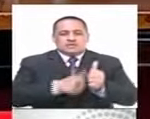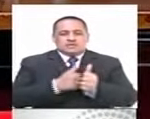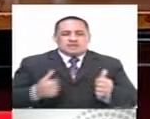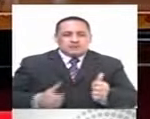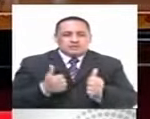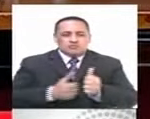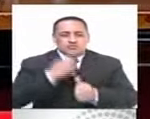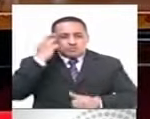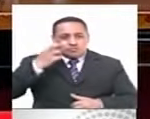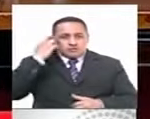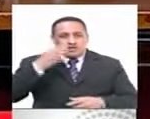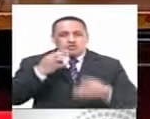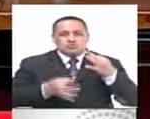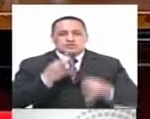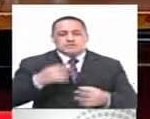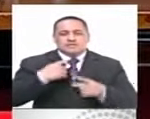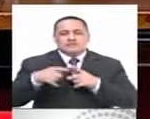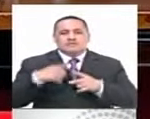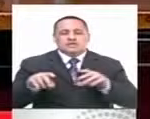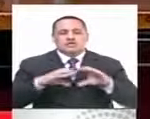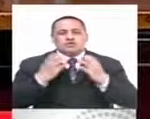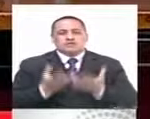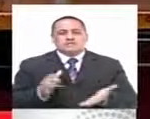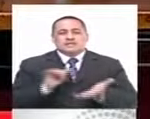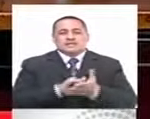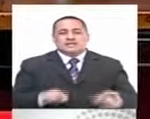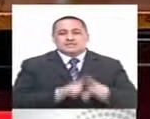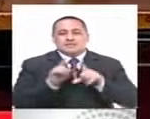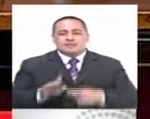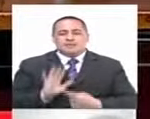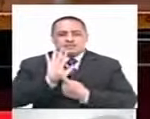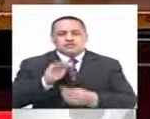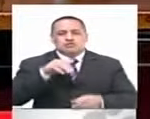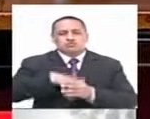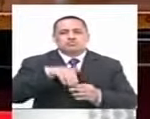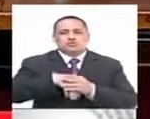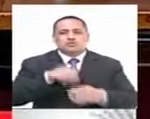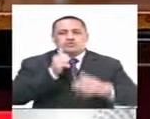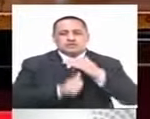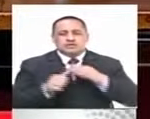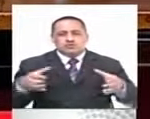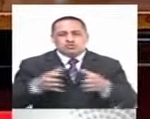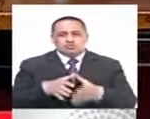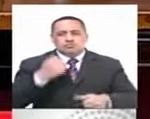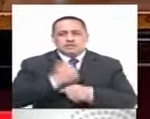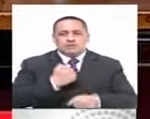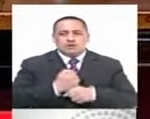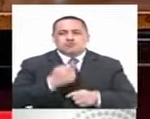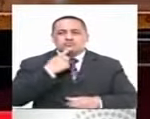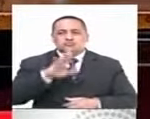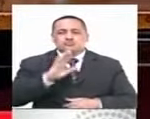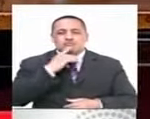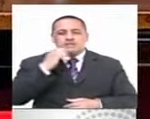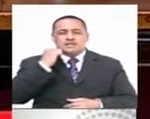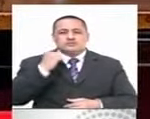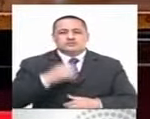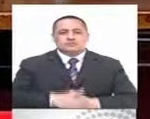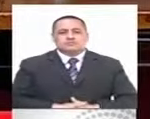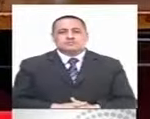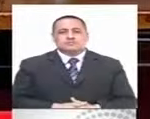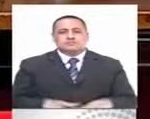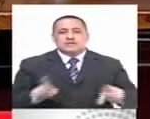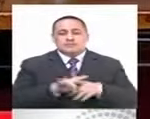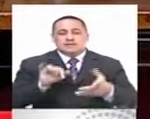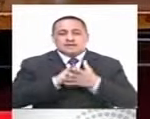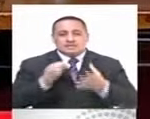política y judicial de los congresistas que emiten sus votos en el pleno ejercicio de su derecho.